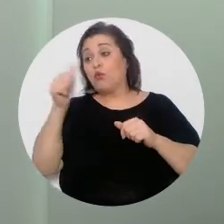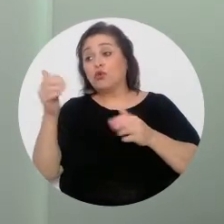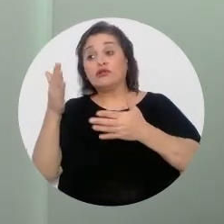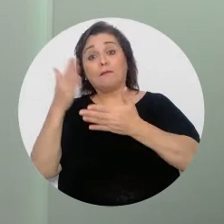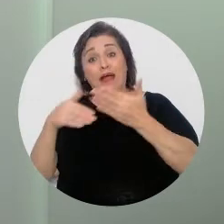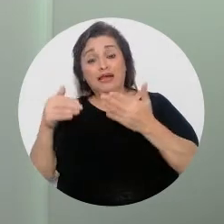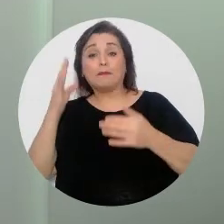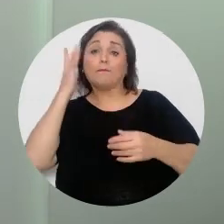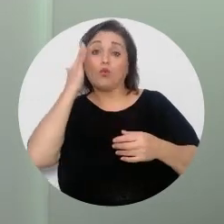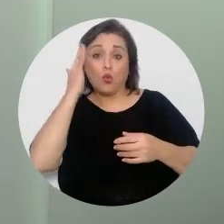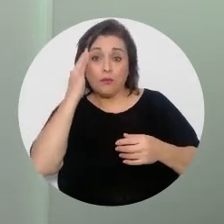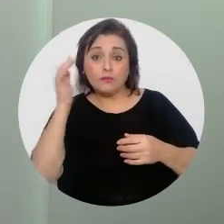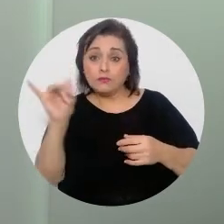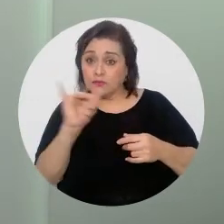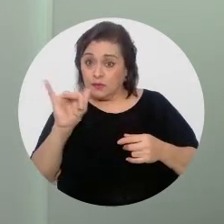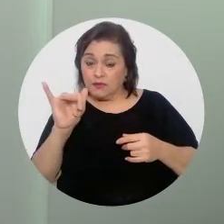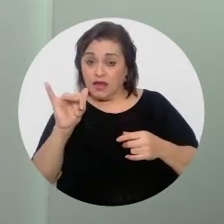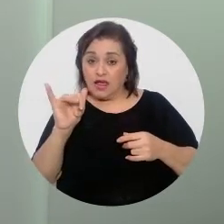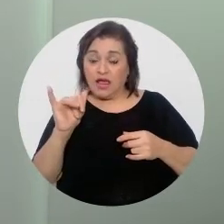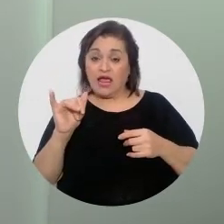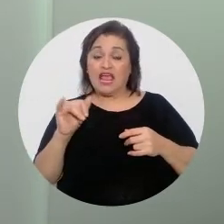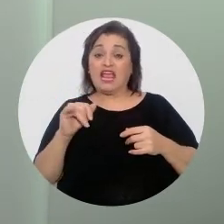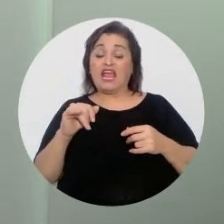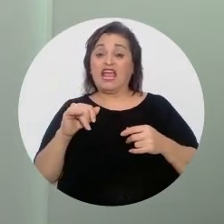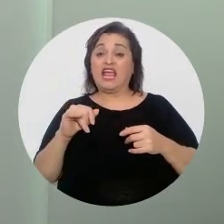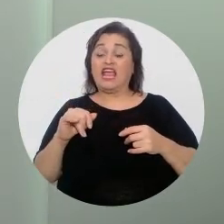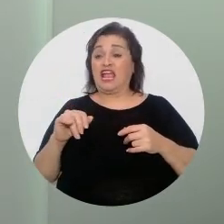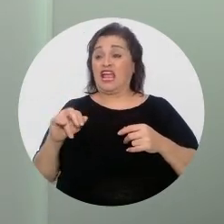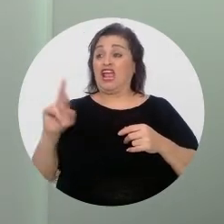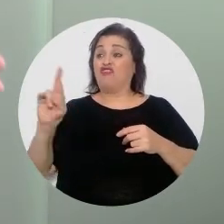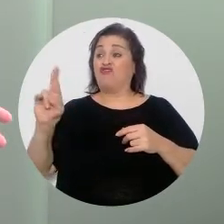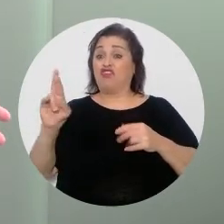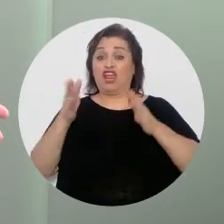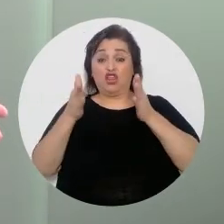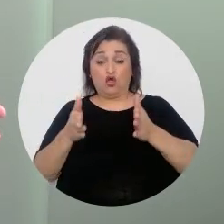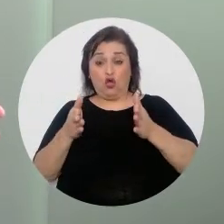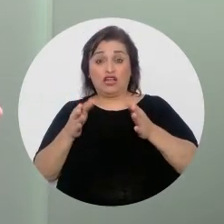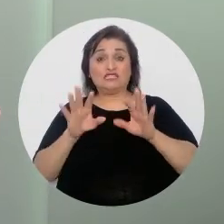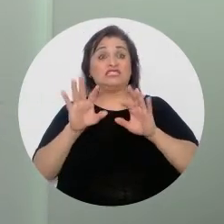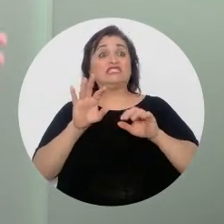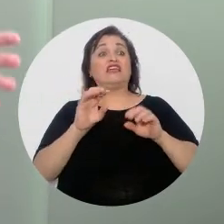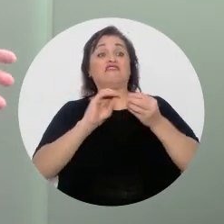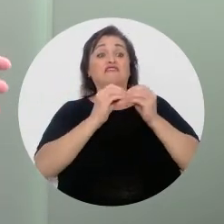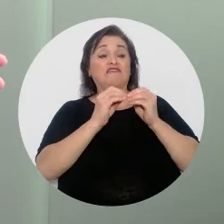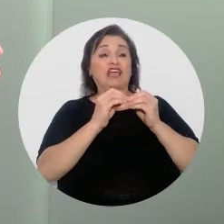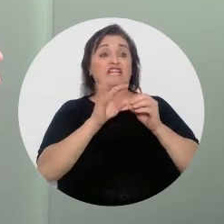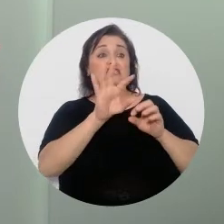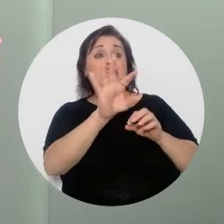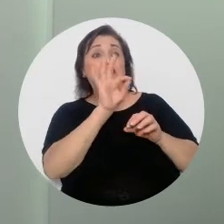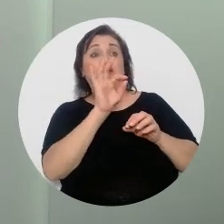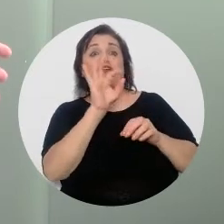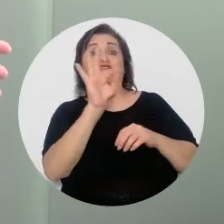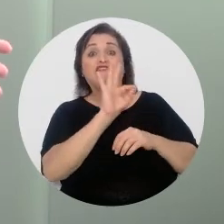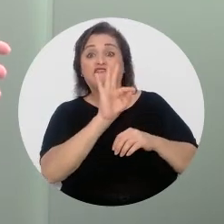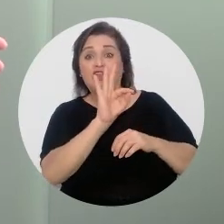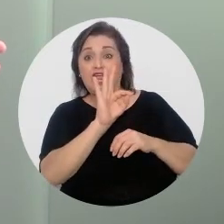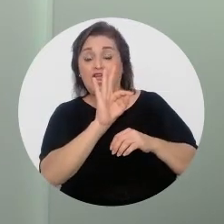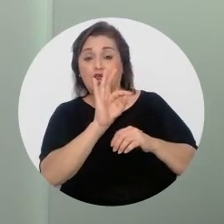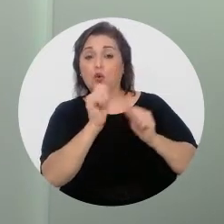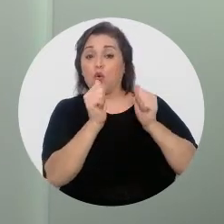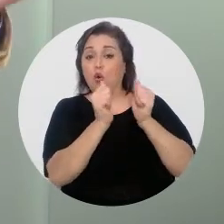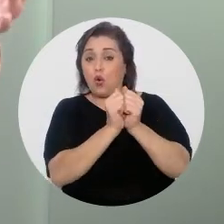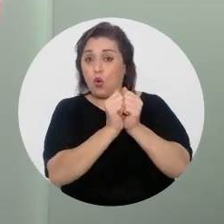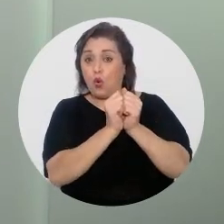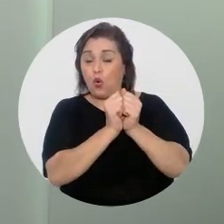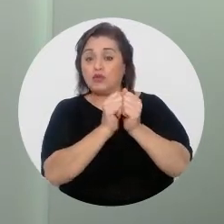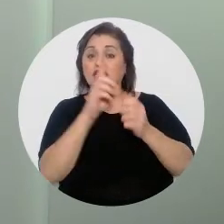Y por otro lado estaba la preocupación de que los regidores estaban eligiendo en una fecha, los regidores en el 2012 eligieron en febrero,